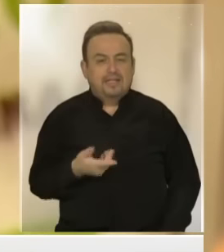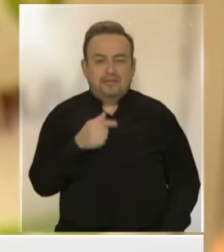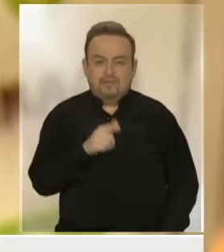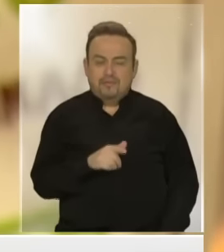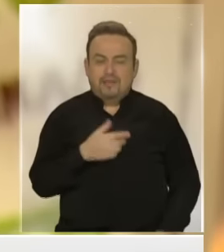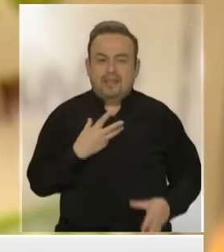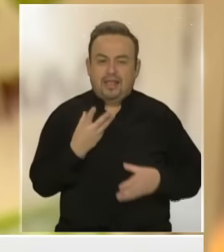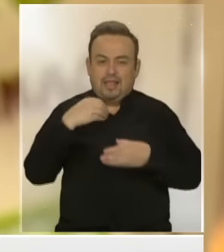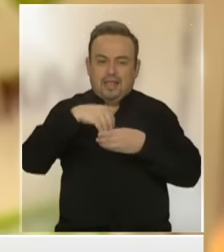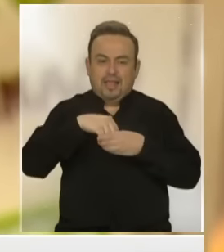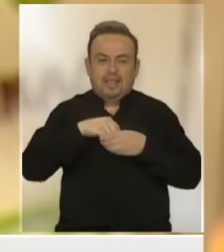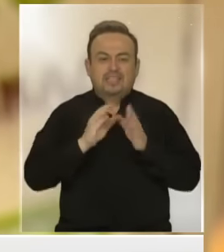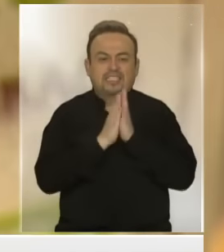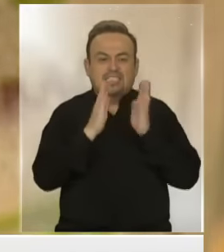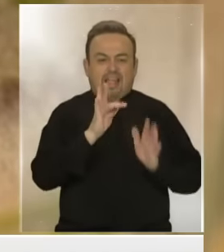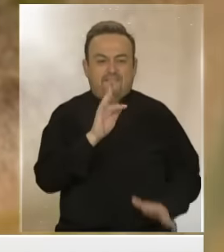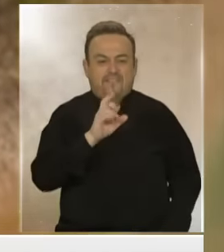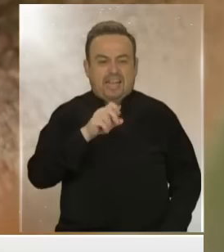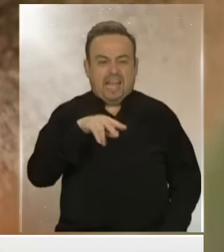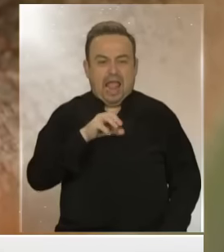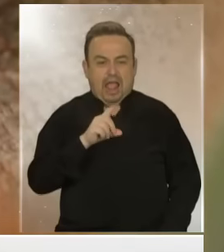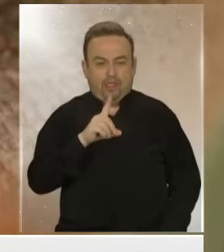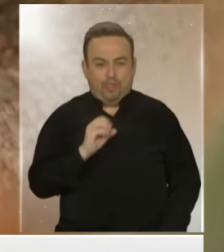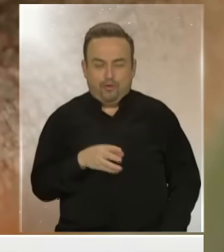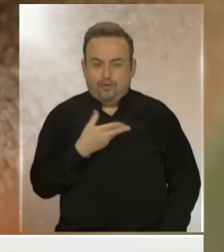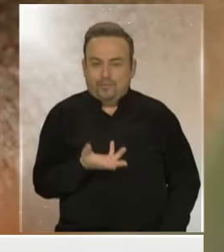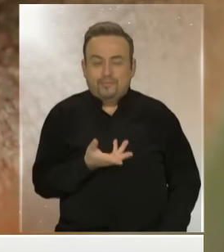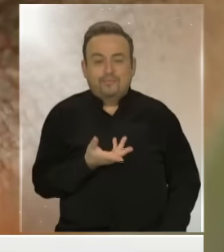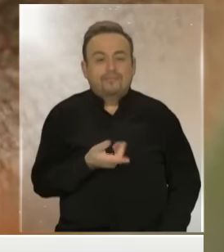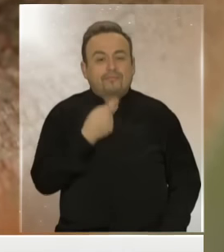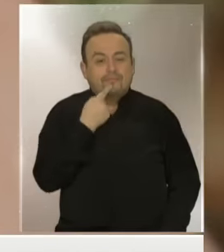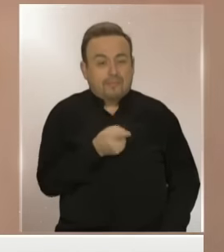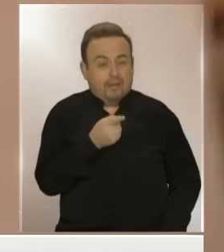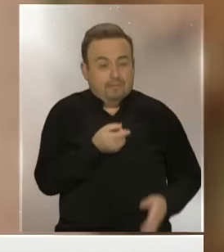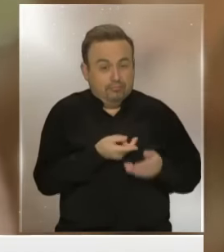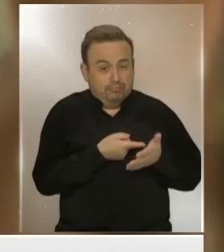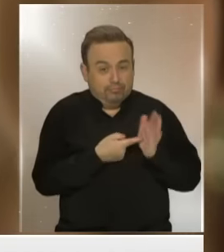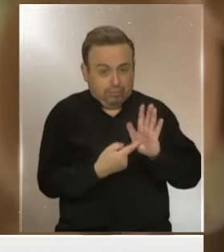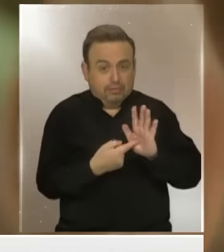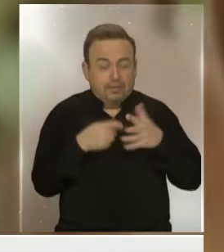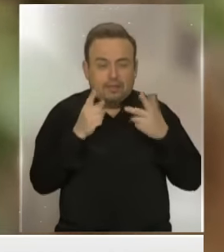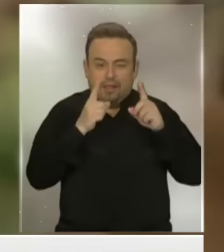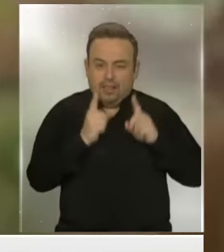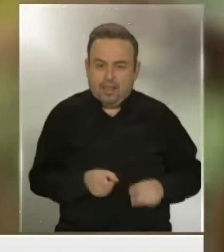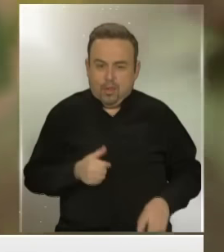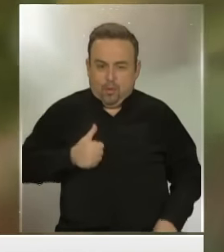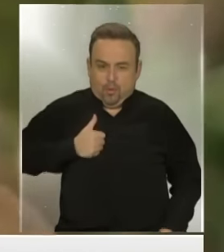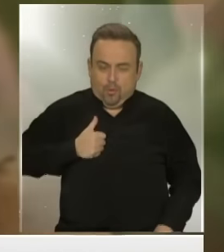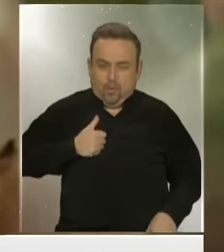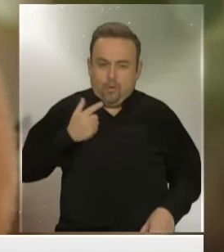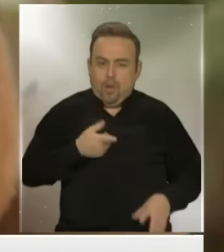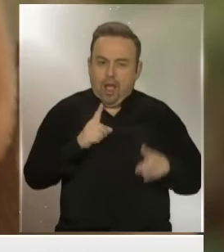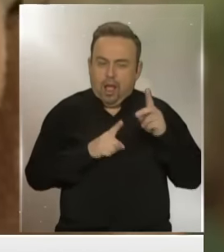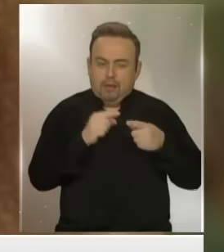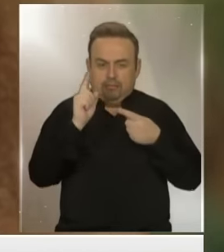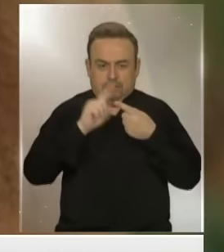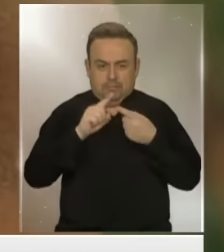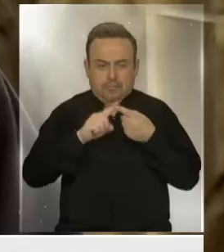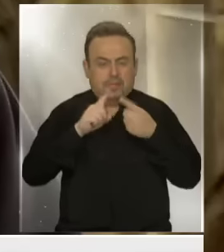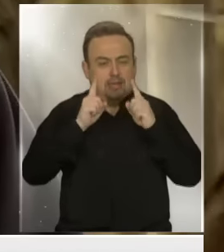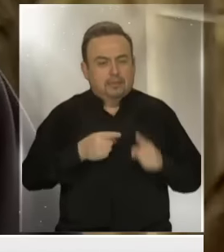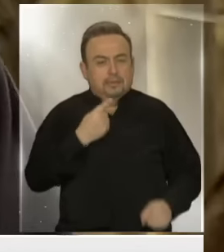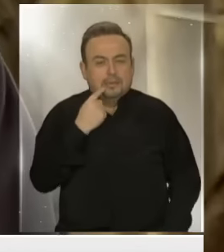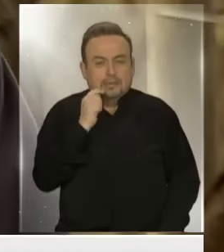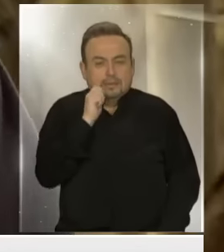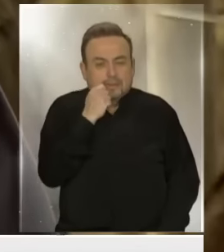al interior de San Fernando. Cuando nosotros hicimos este lanzamiento, tenían que cumplir ciertos atributos. Primero, que fuera